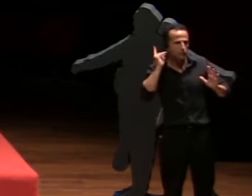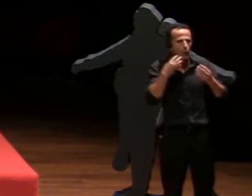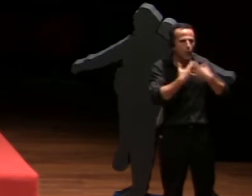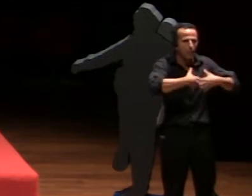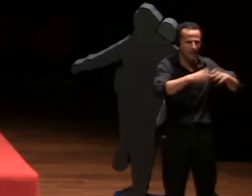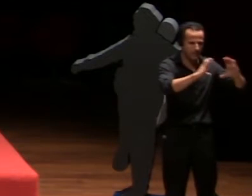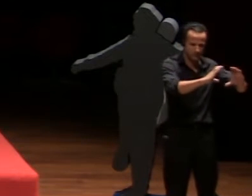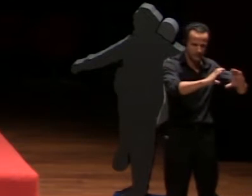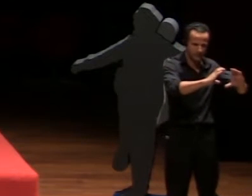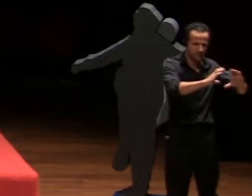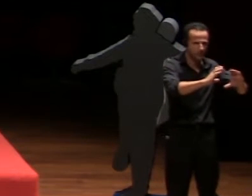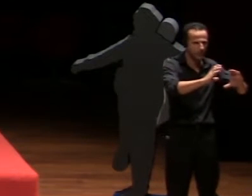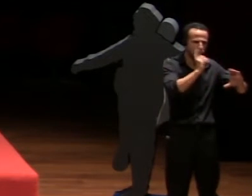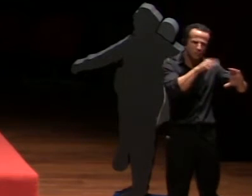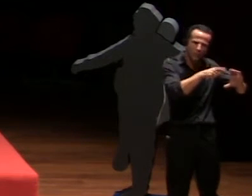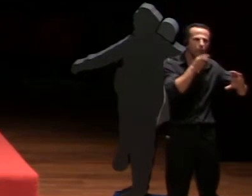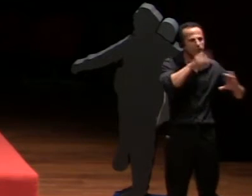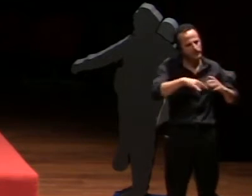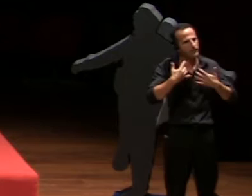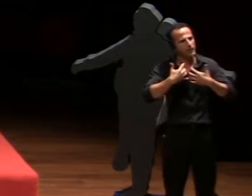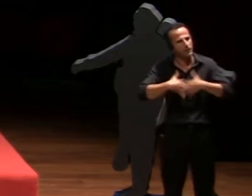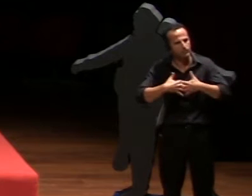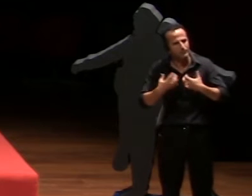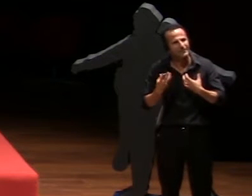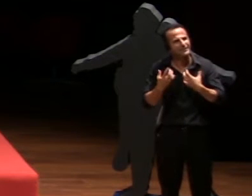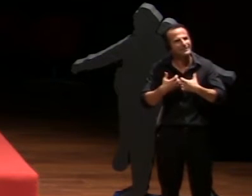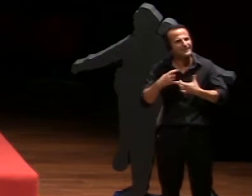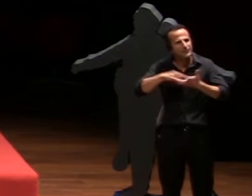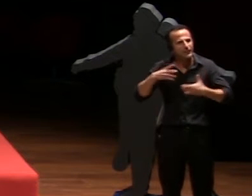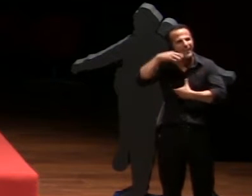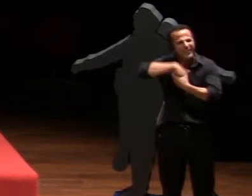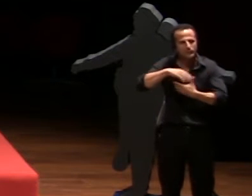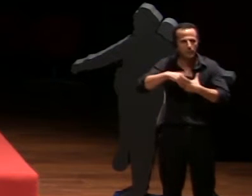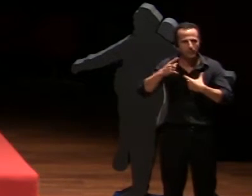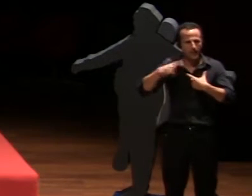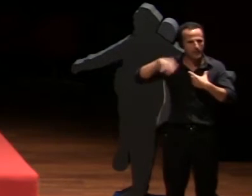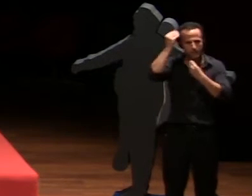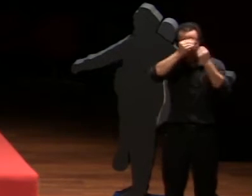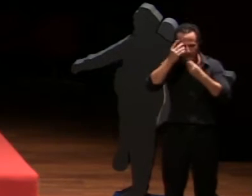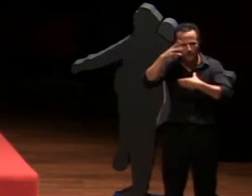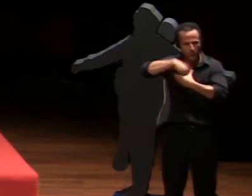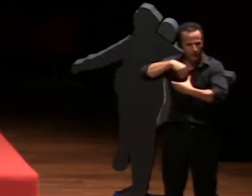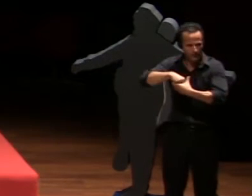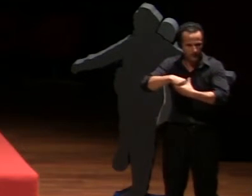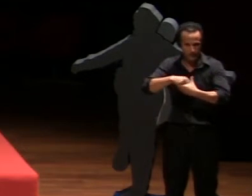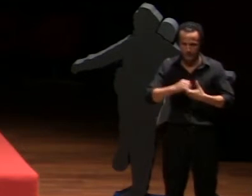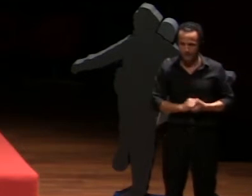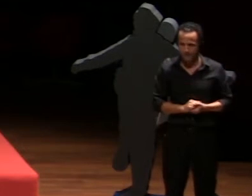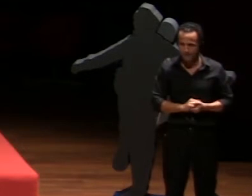dispositivos, sino sobre todo tecnología en cuanto a los contenidos, en cuanto al pensamiento, ¿no? Para eso haré